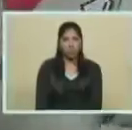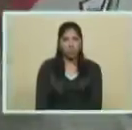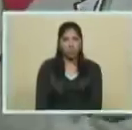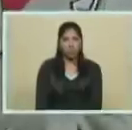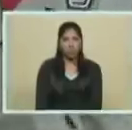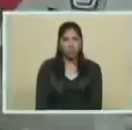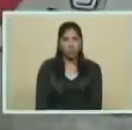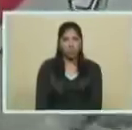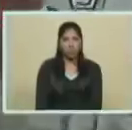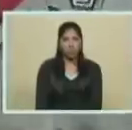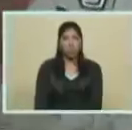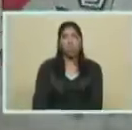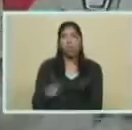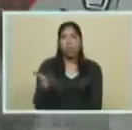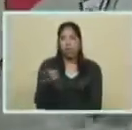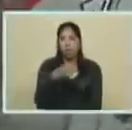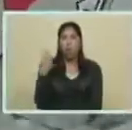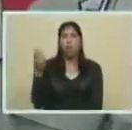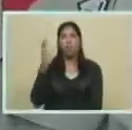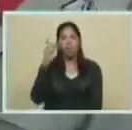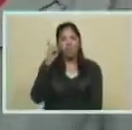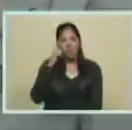Hay que valorar muy bien.